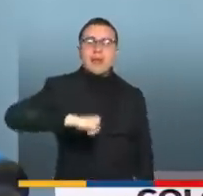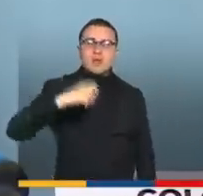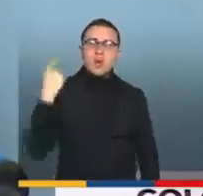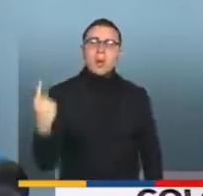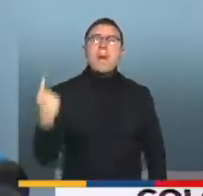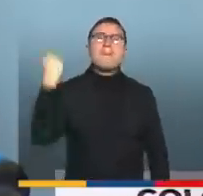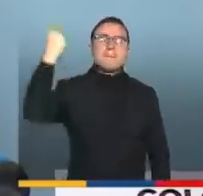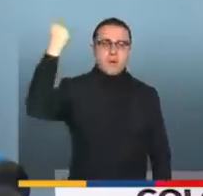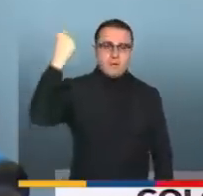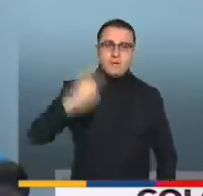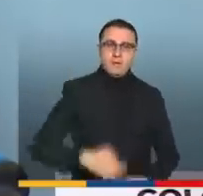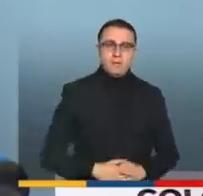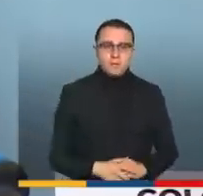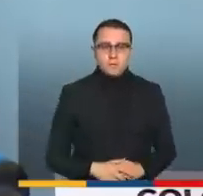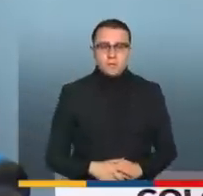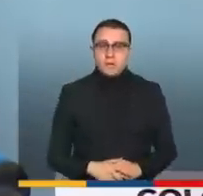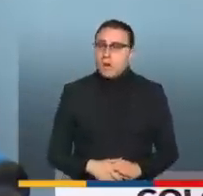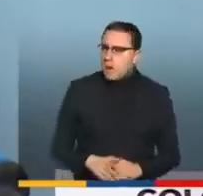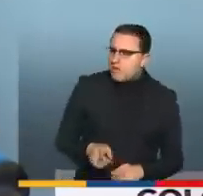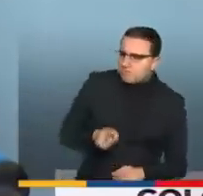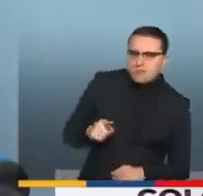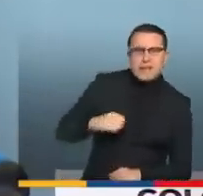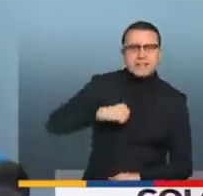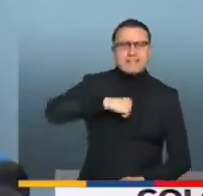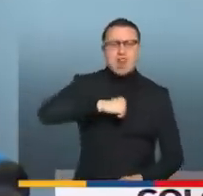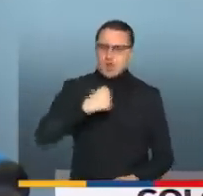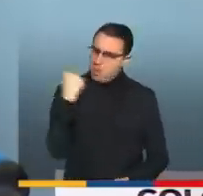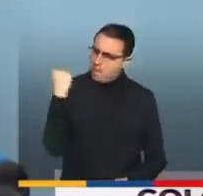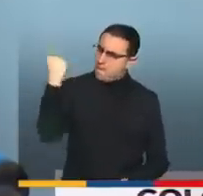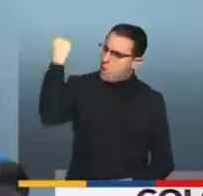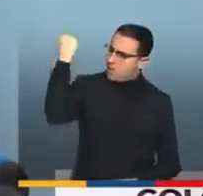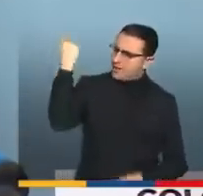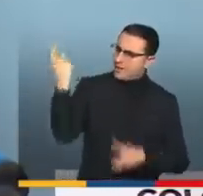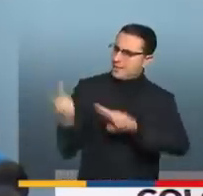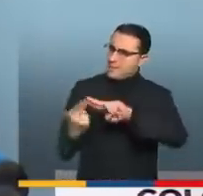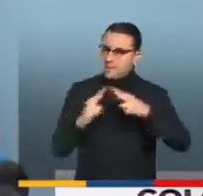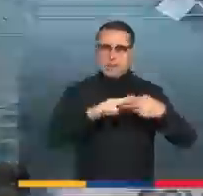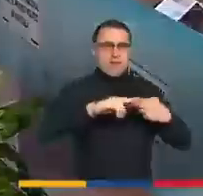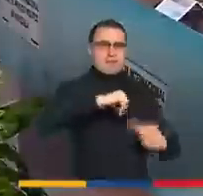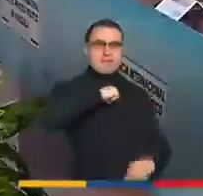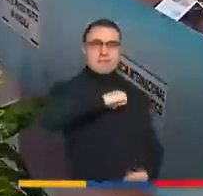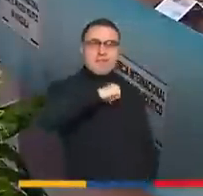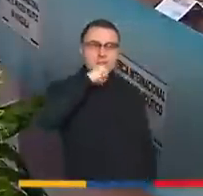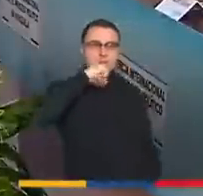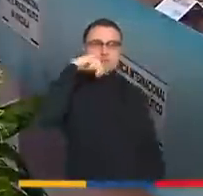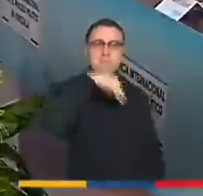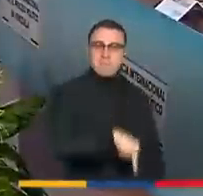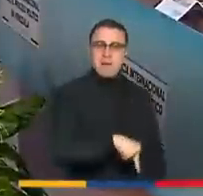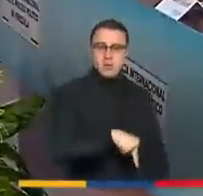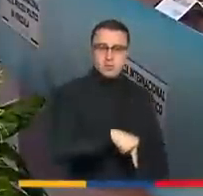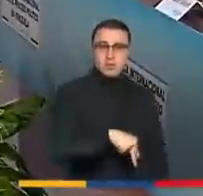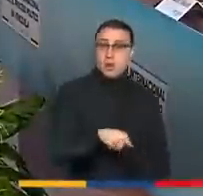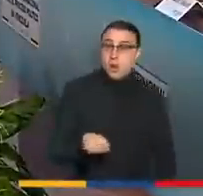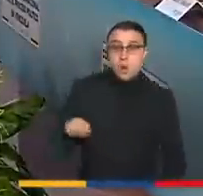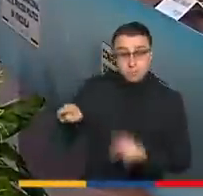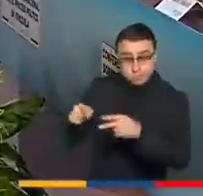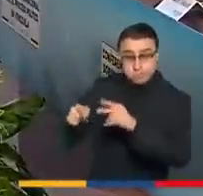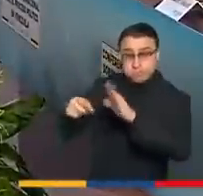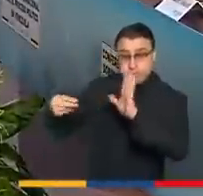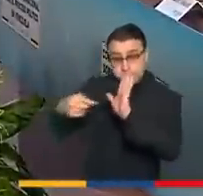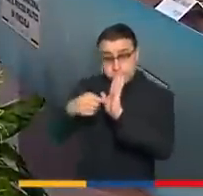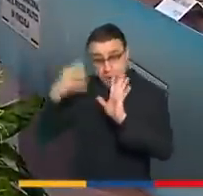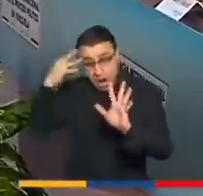Ahí se establece que los derechos políticos son derechos humanos. Ahí se establece que